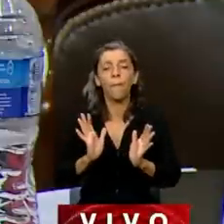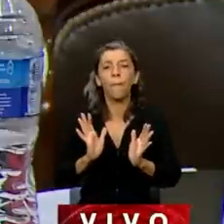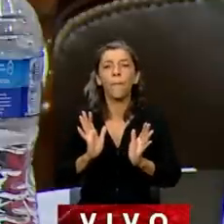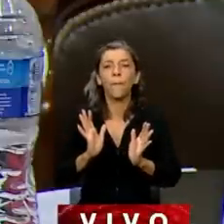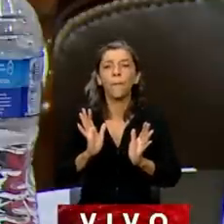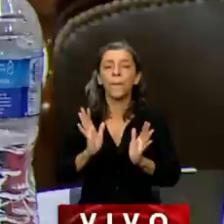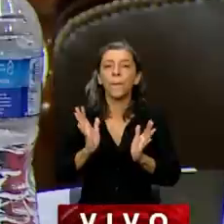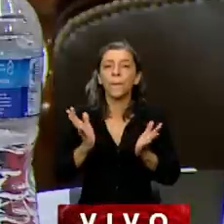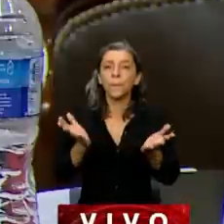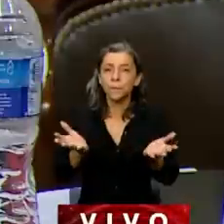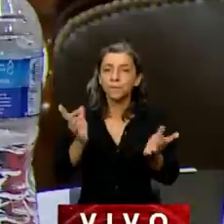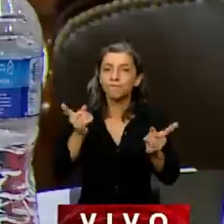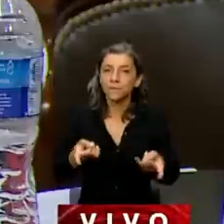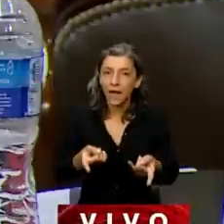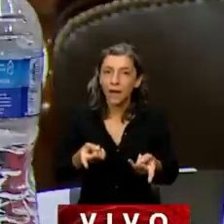Pero también hay que